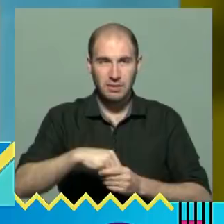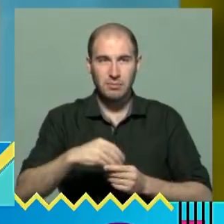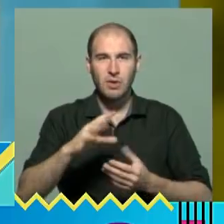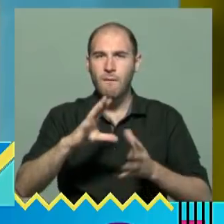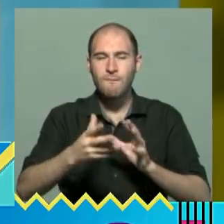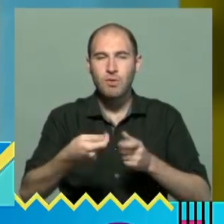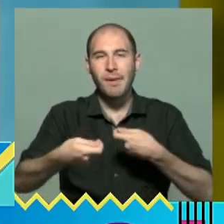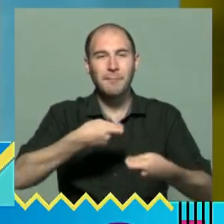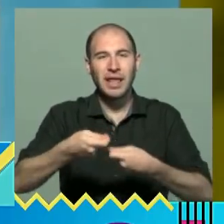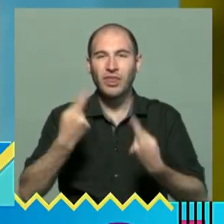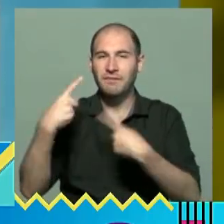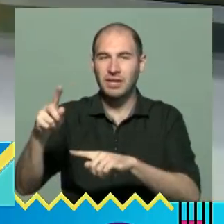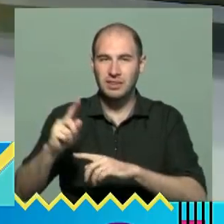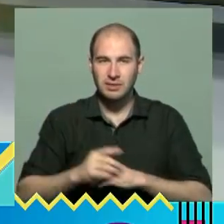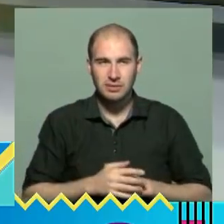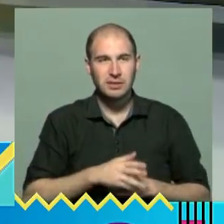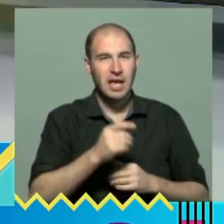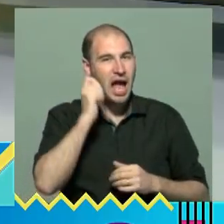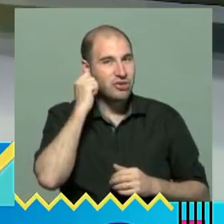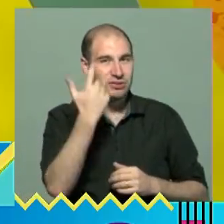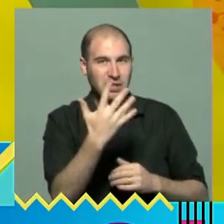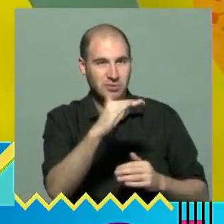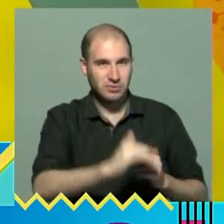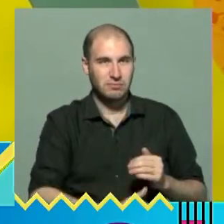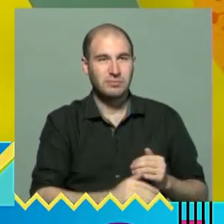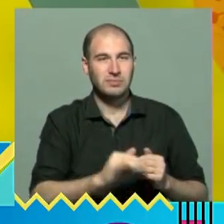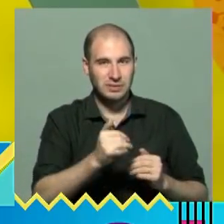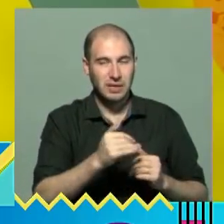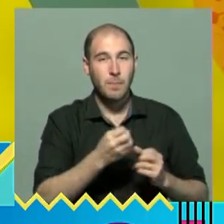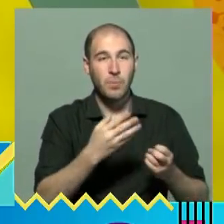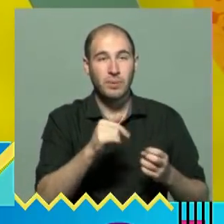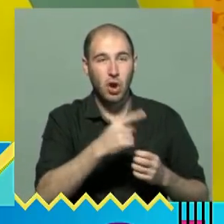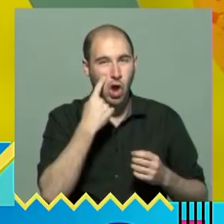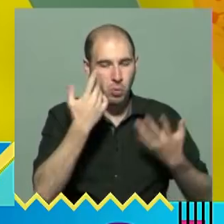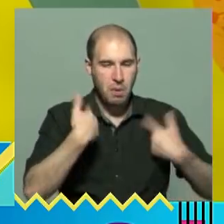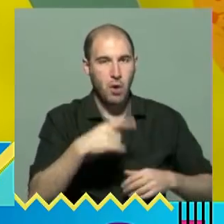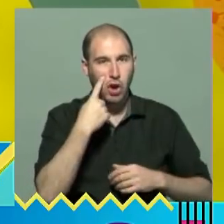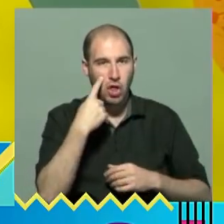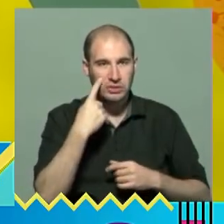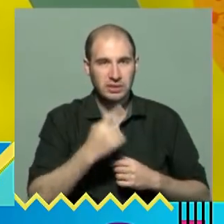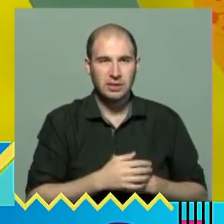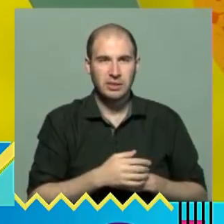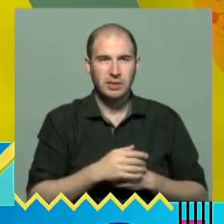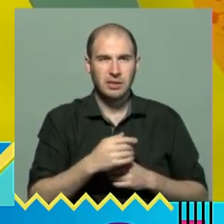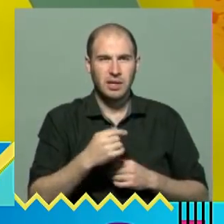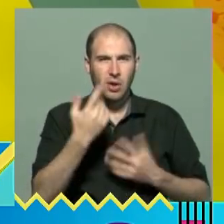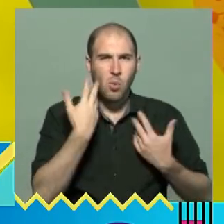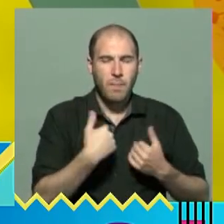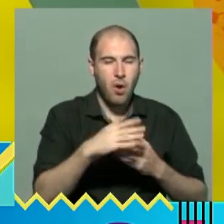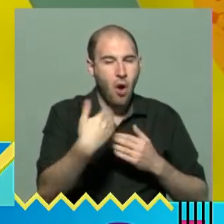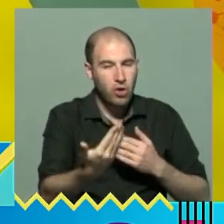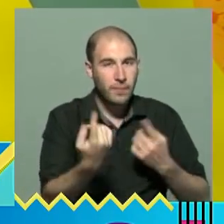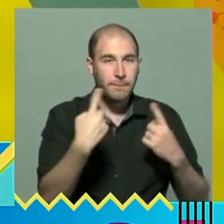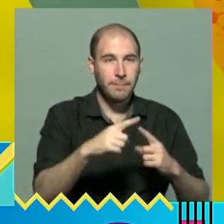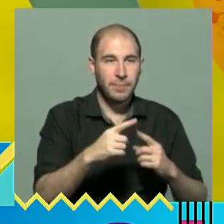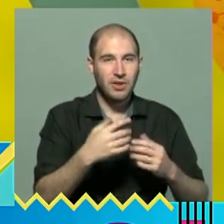otra forma de manejarse quizás con esas cosas, Sí, los menores ¿no? de 5 años está demostrado por ahí porque estás conociendo tu cuerpo, te intriga el cuerpo del otro, pero